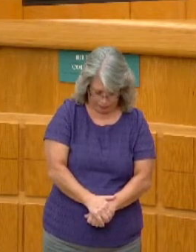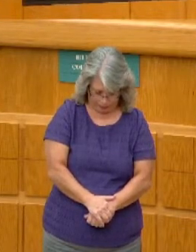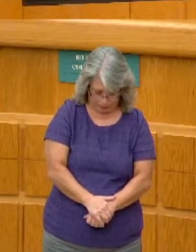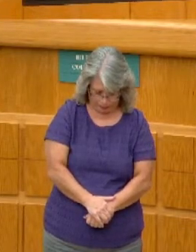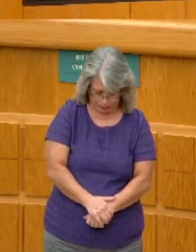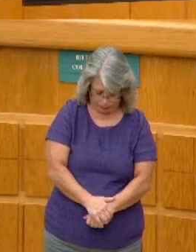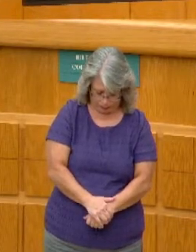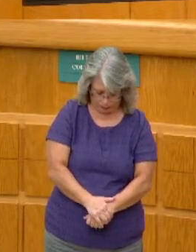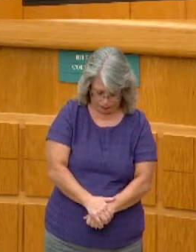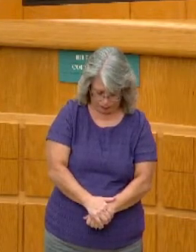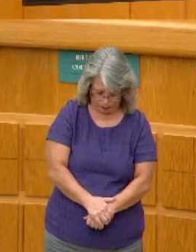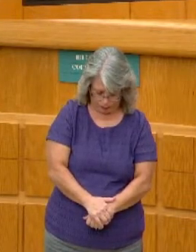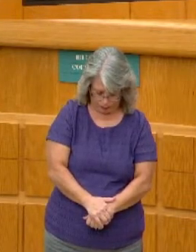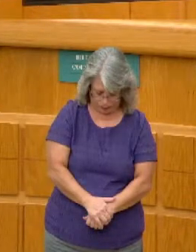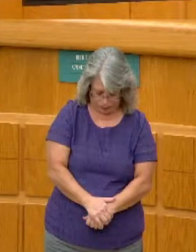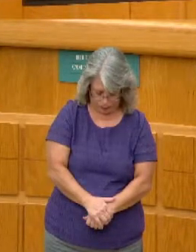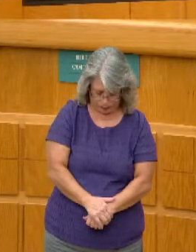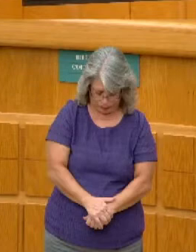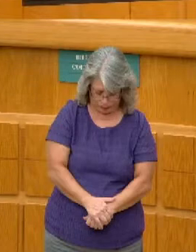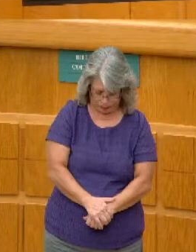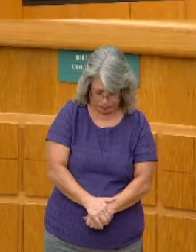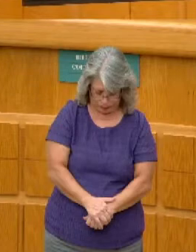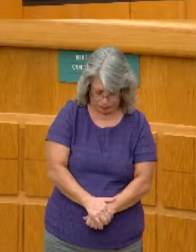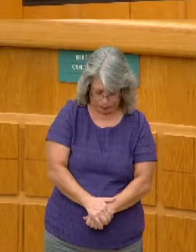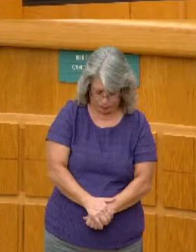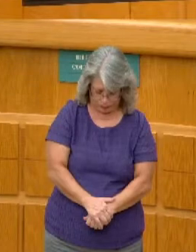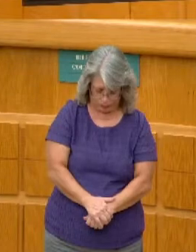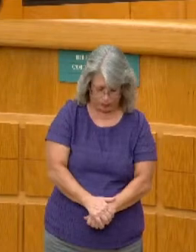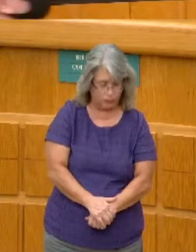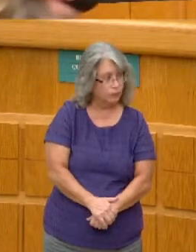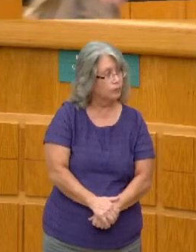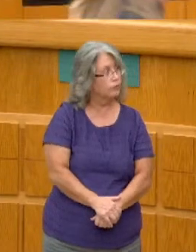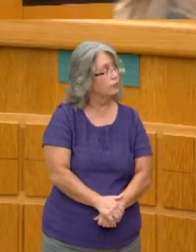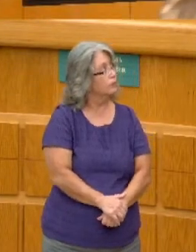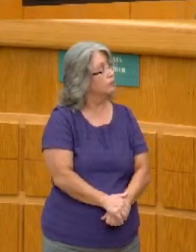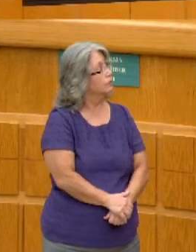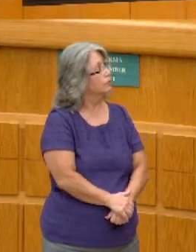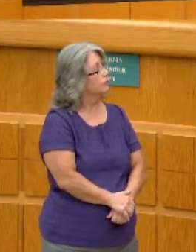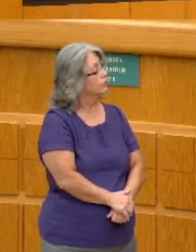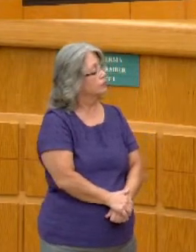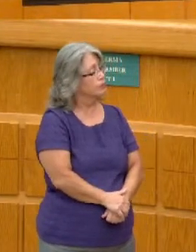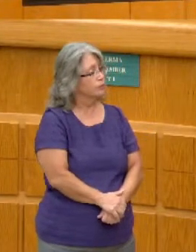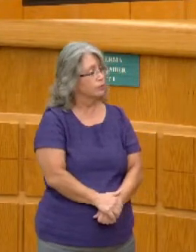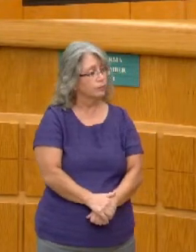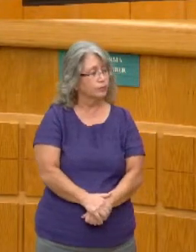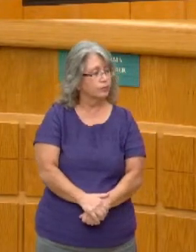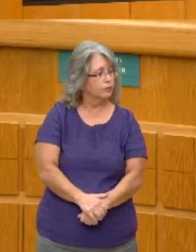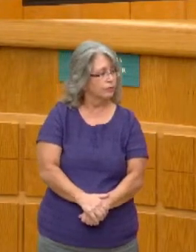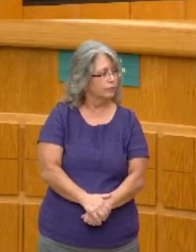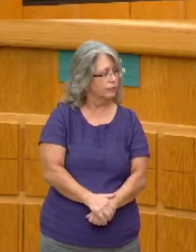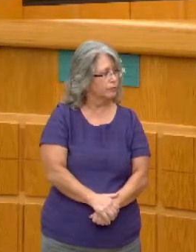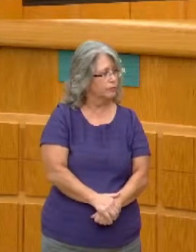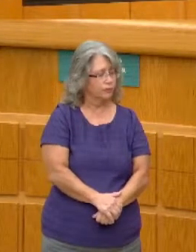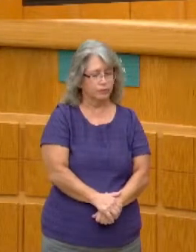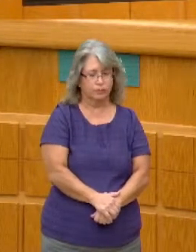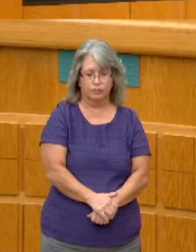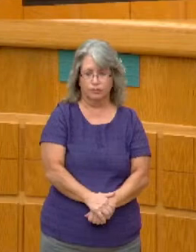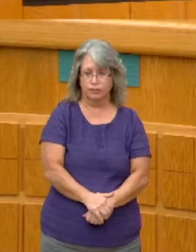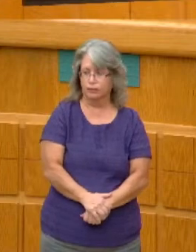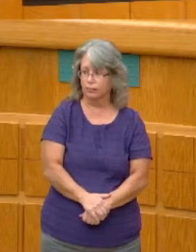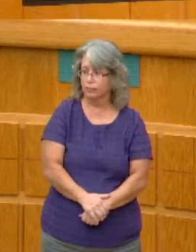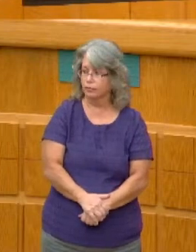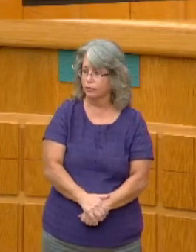han hecho a la cultura, la economía y la historia del estado. Y como la primera mujer hispana elegida para el cargo, es un gran honor servir como su juez del